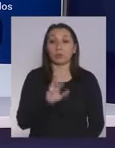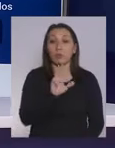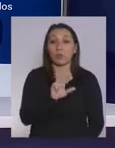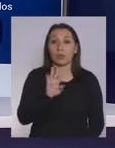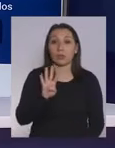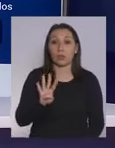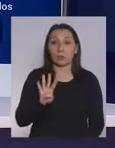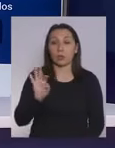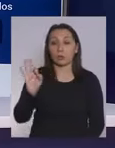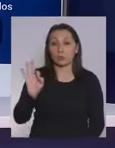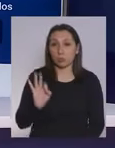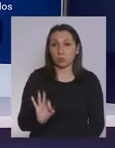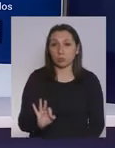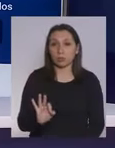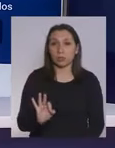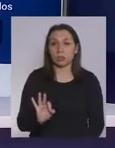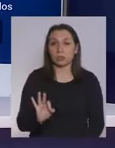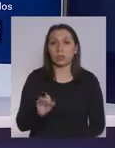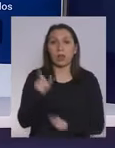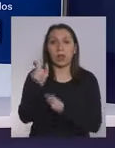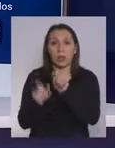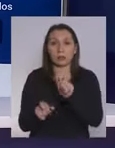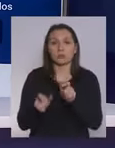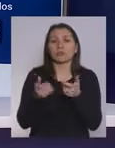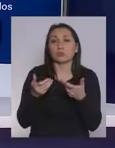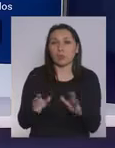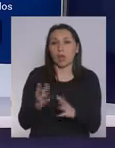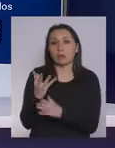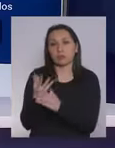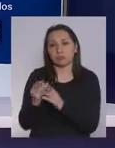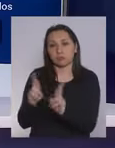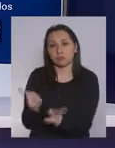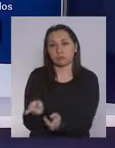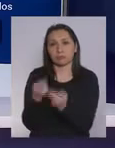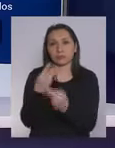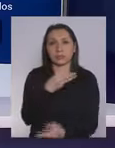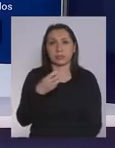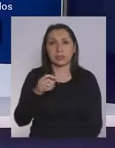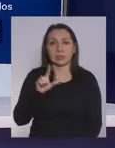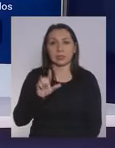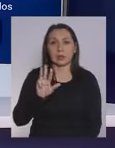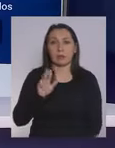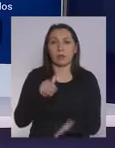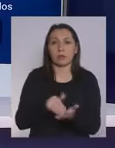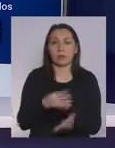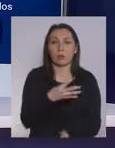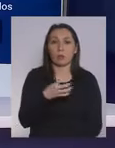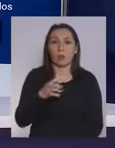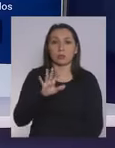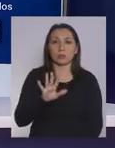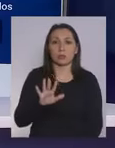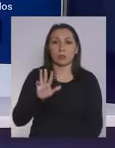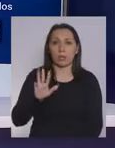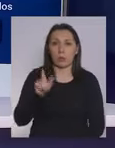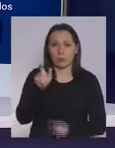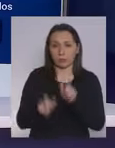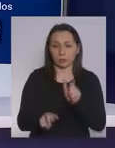94% de personas que ya se han recuperado es decir 379 mil 459